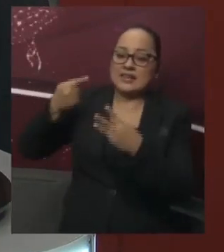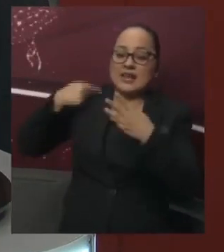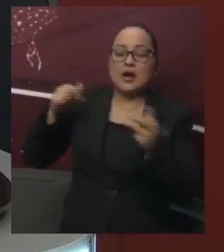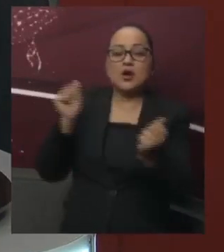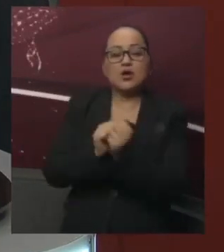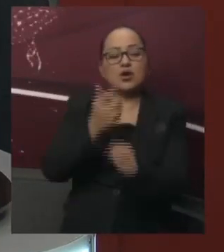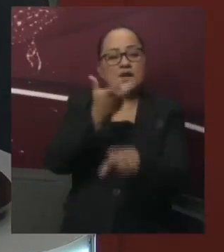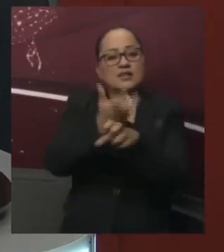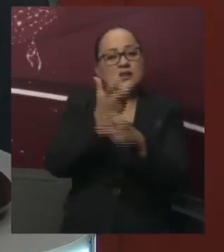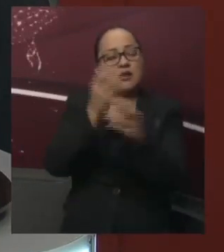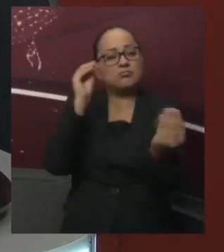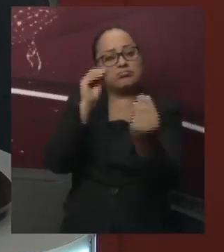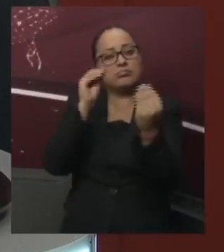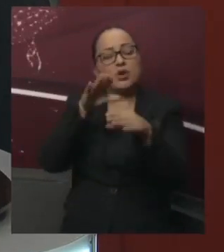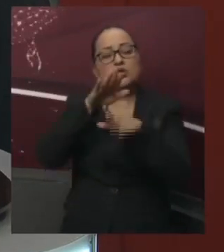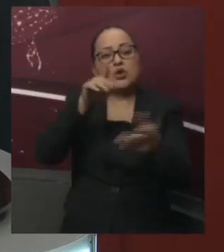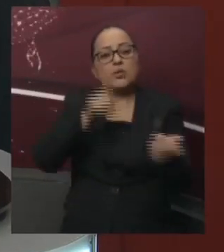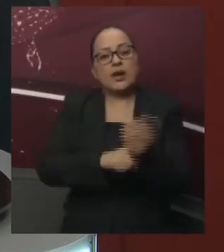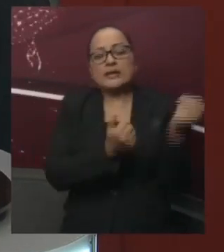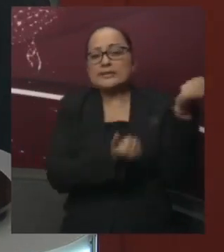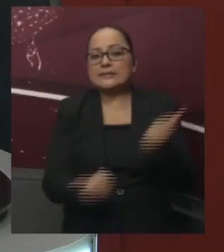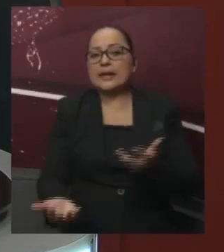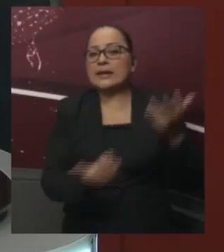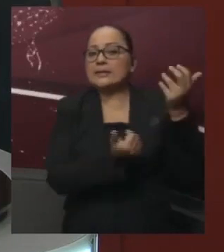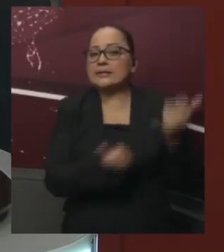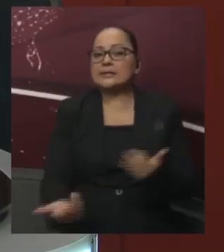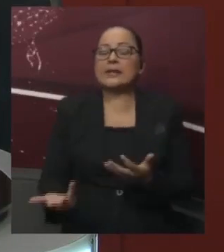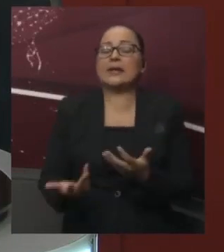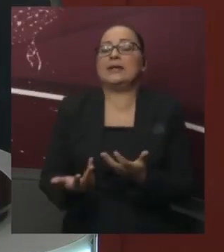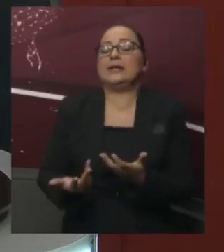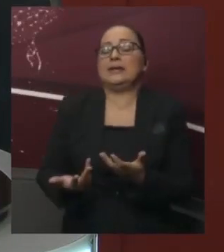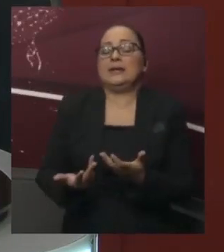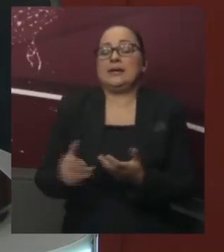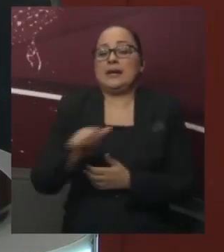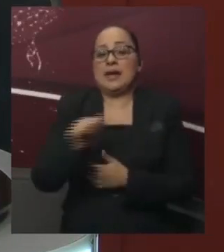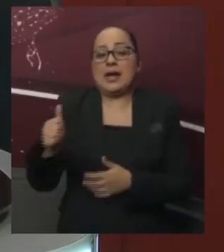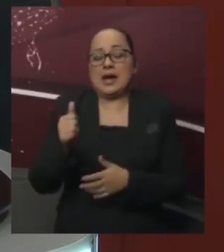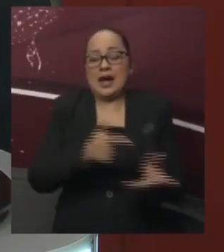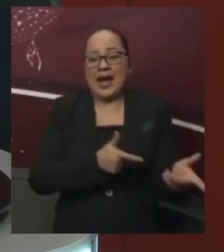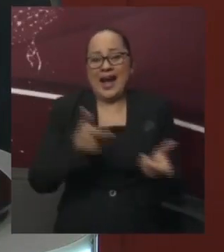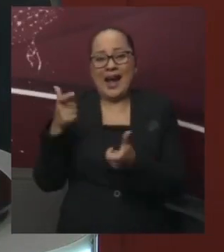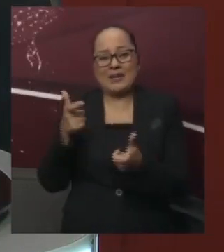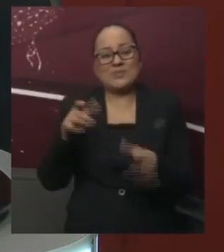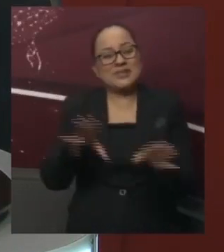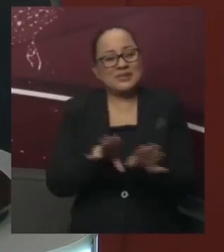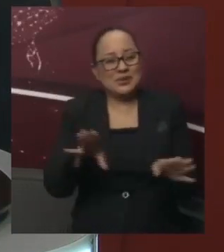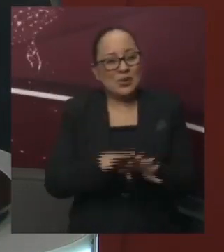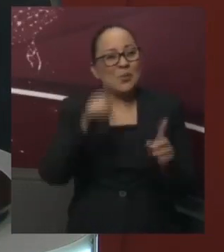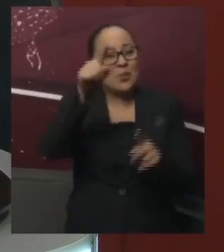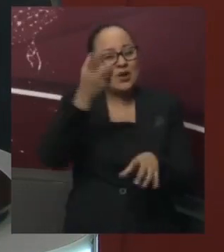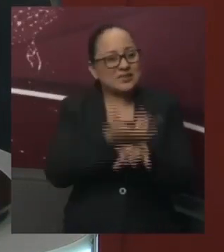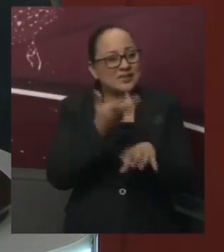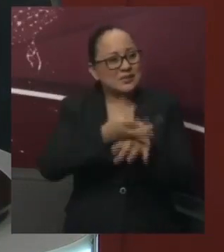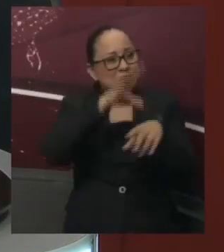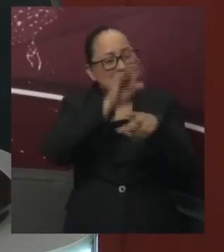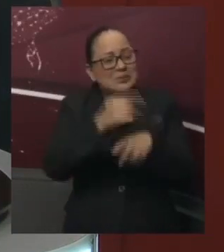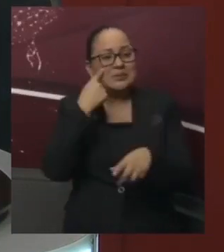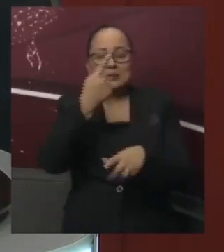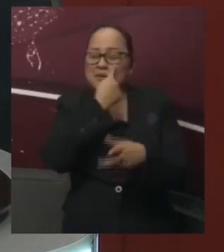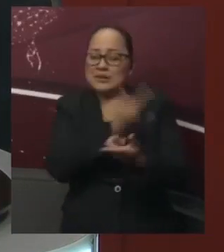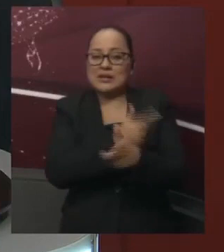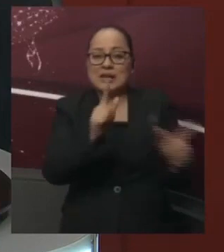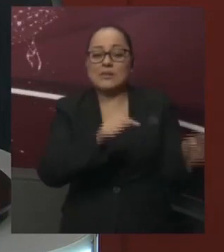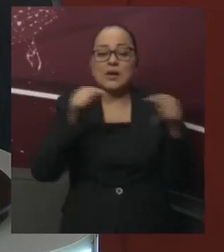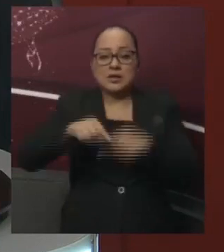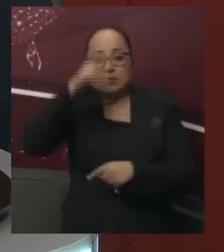Estados Unidos del tráfico de armas que hay ilegales de Estados Unidos, y este poder de fuego que refieres, sin duda es consecuencia de